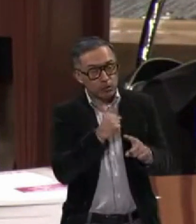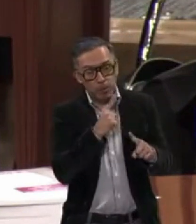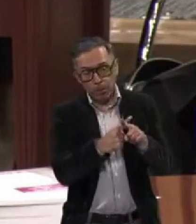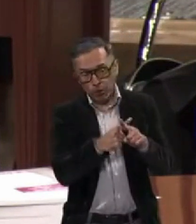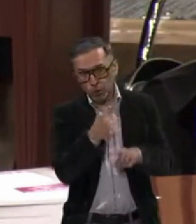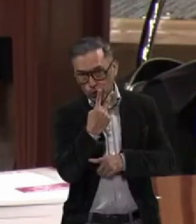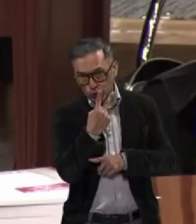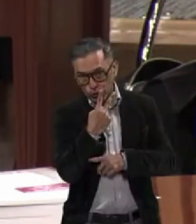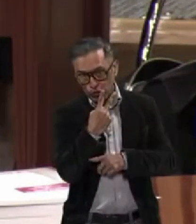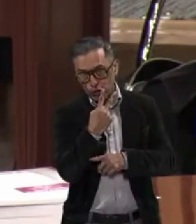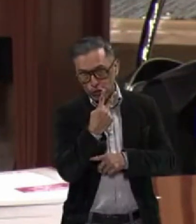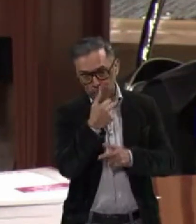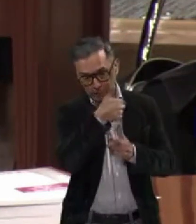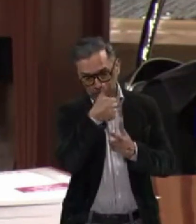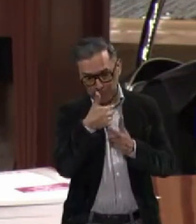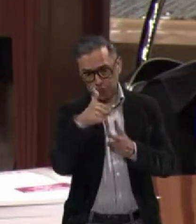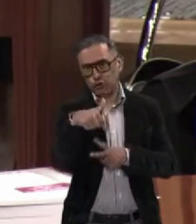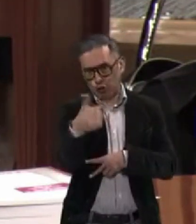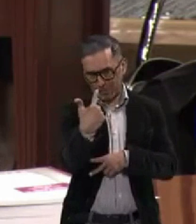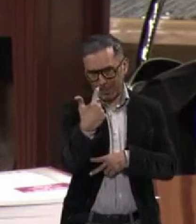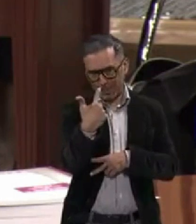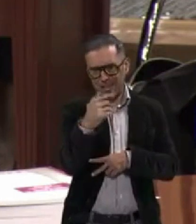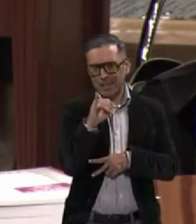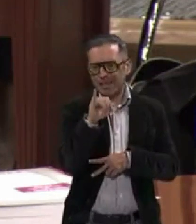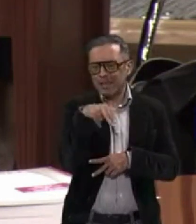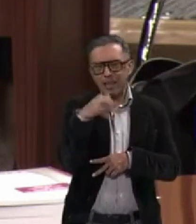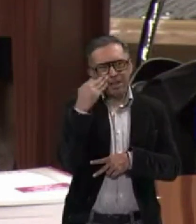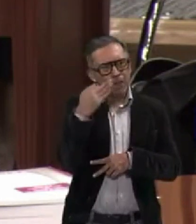6 años por 2, 12. El INE tiene 9 años. ¿Cómo es que ya se